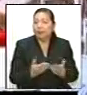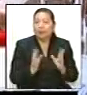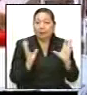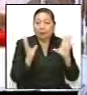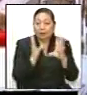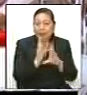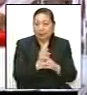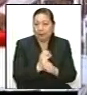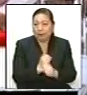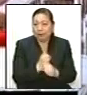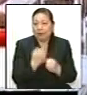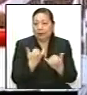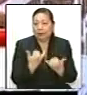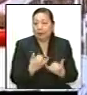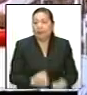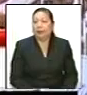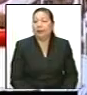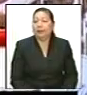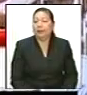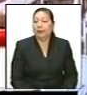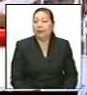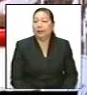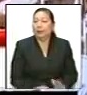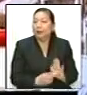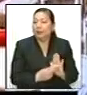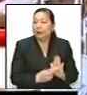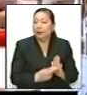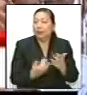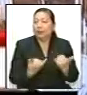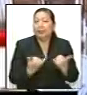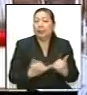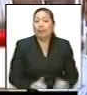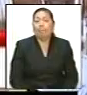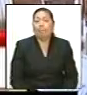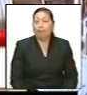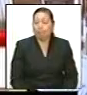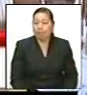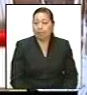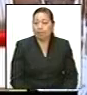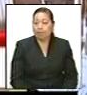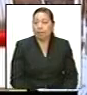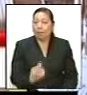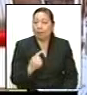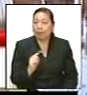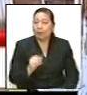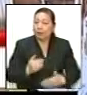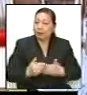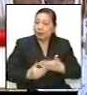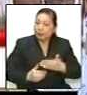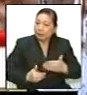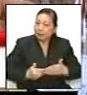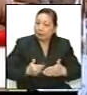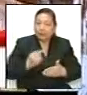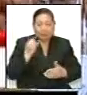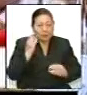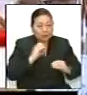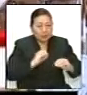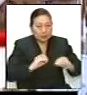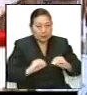un poquito la presentación acá para ir un poco más a